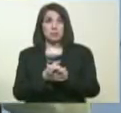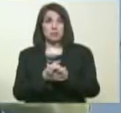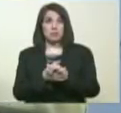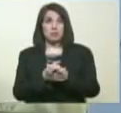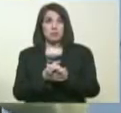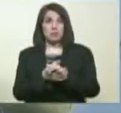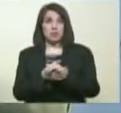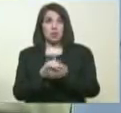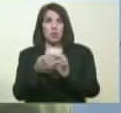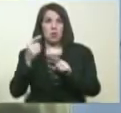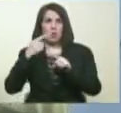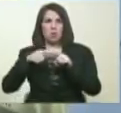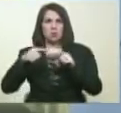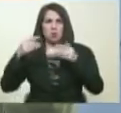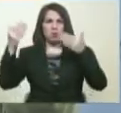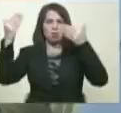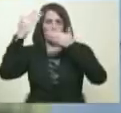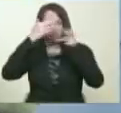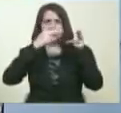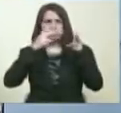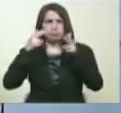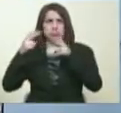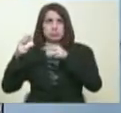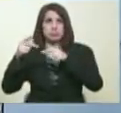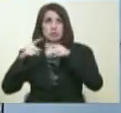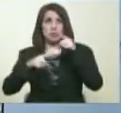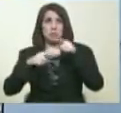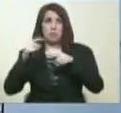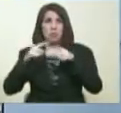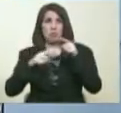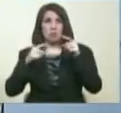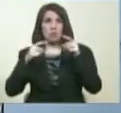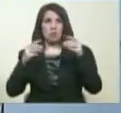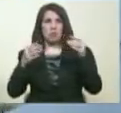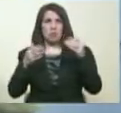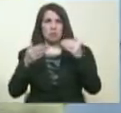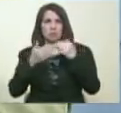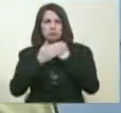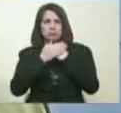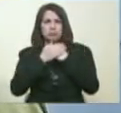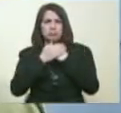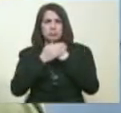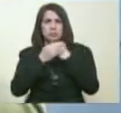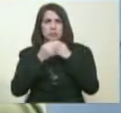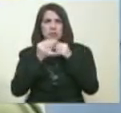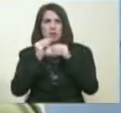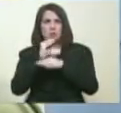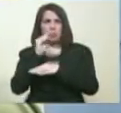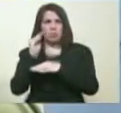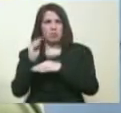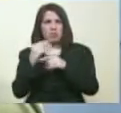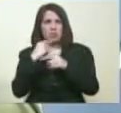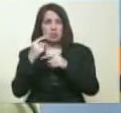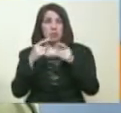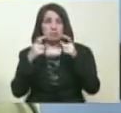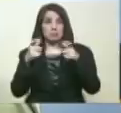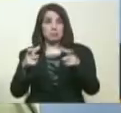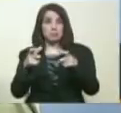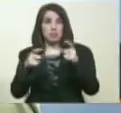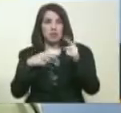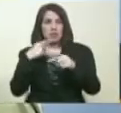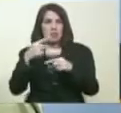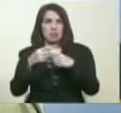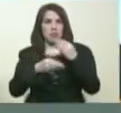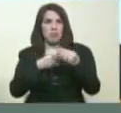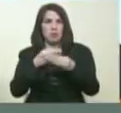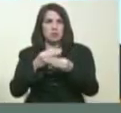las mafias y la economía criminal. Todo eso va configurando una situación que debemos encargarnos, para eso